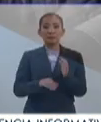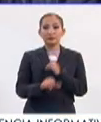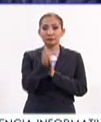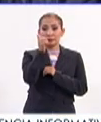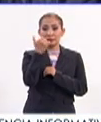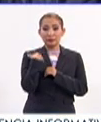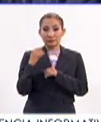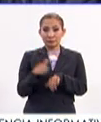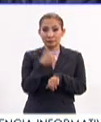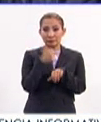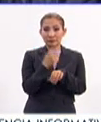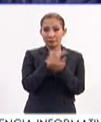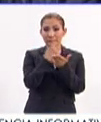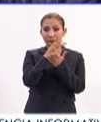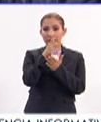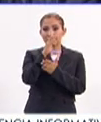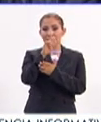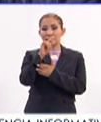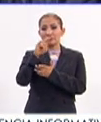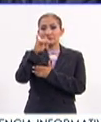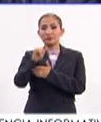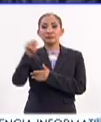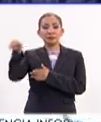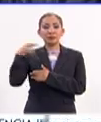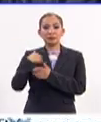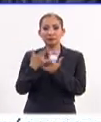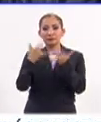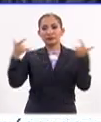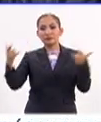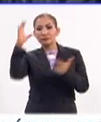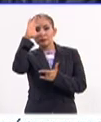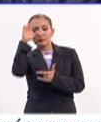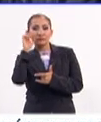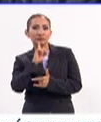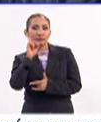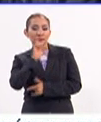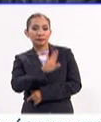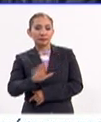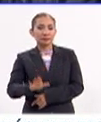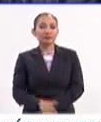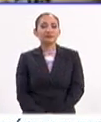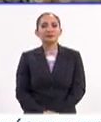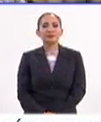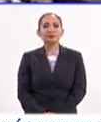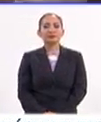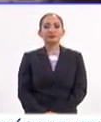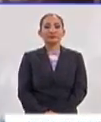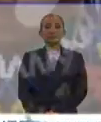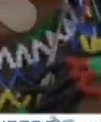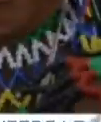En 2011 se instaura el Premio Rosario Castellanos a la trayectoria cultural de la mujer.